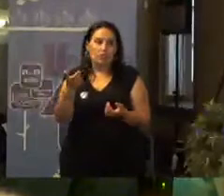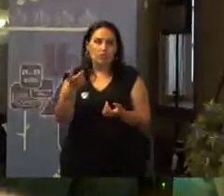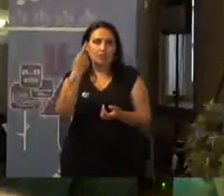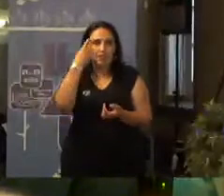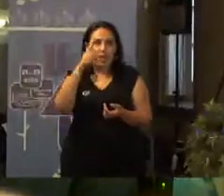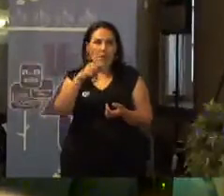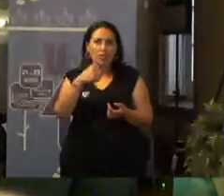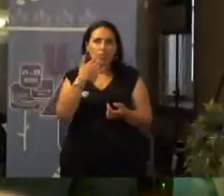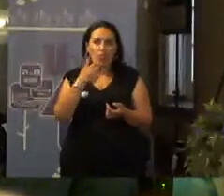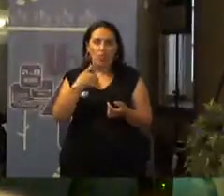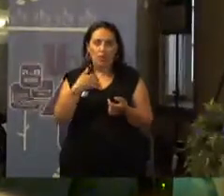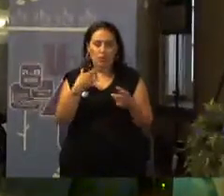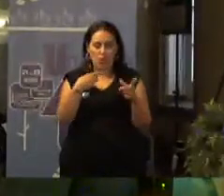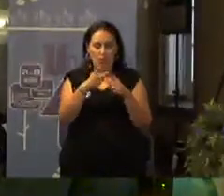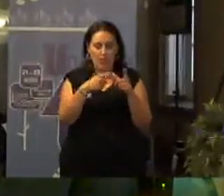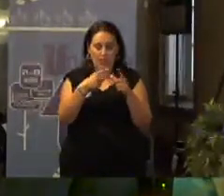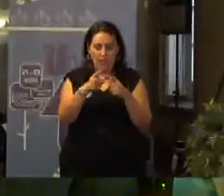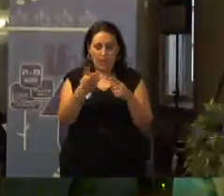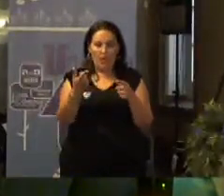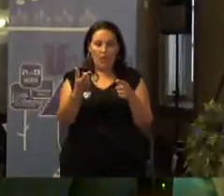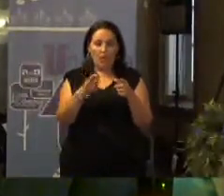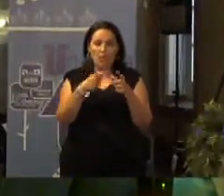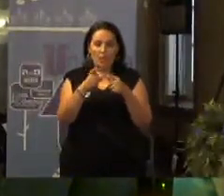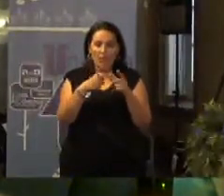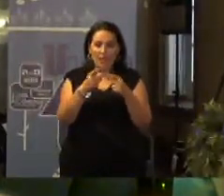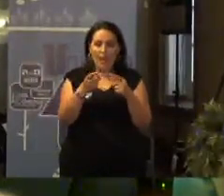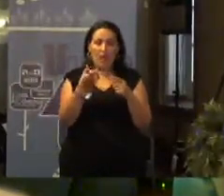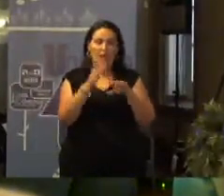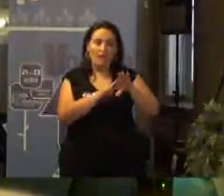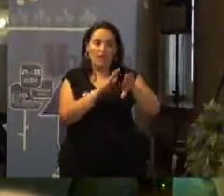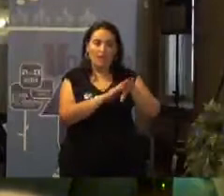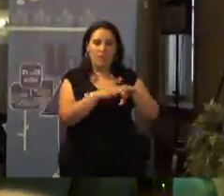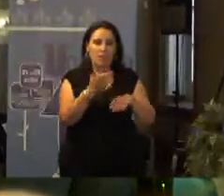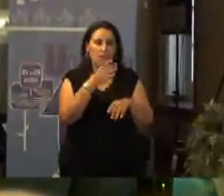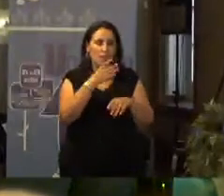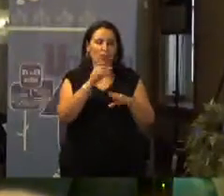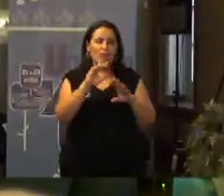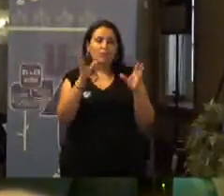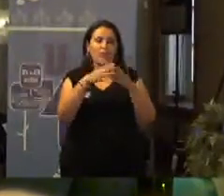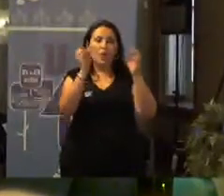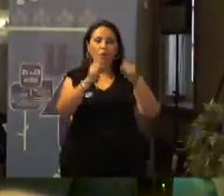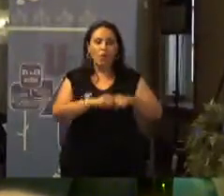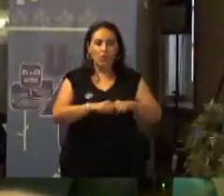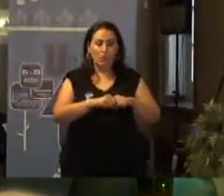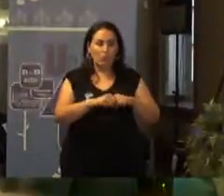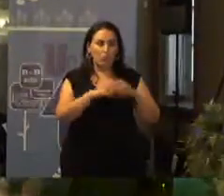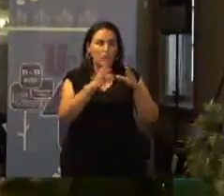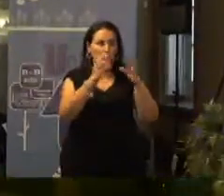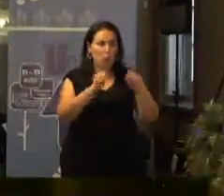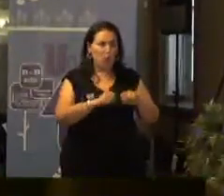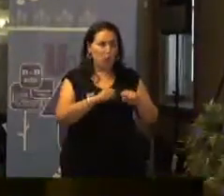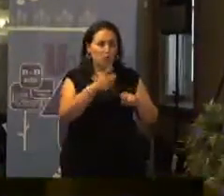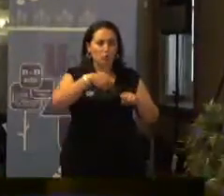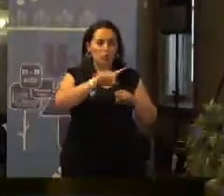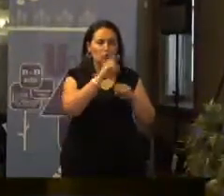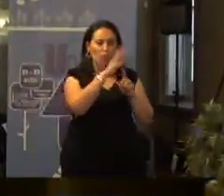co BNG e o Bloco de Esquerdas, a raíz do famoso Tratado de Maastricht, daquel desastre, fixéramos un